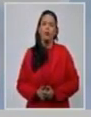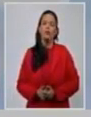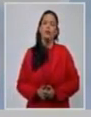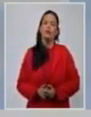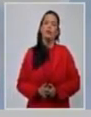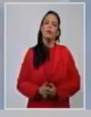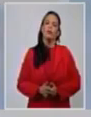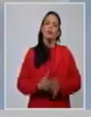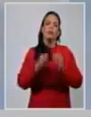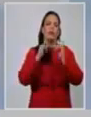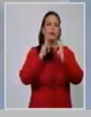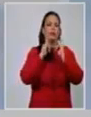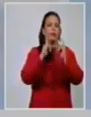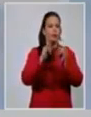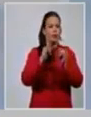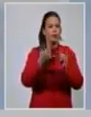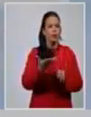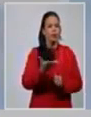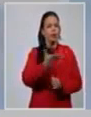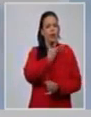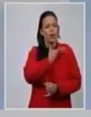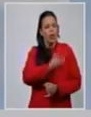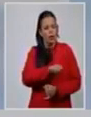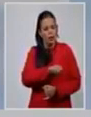Lamentablemente, y con las 5 personas que